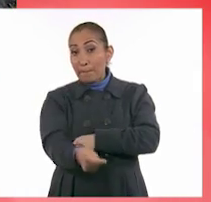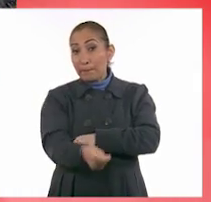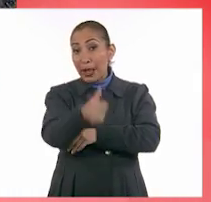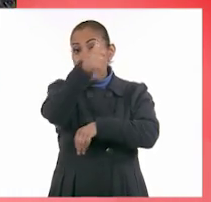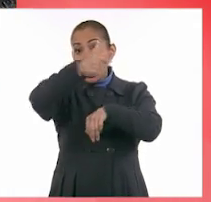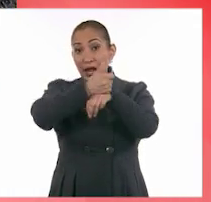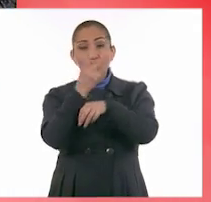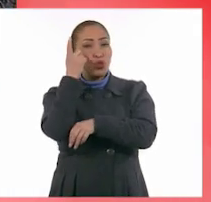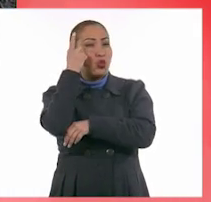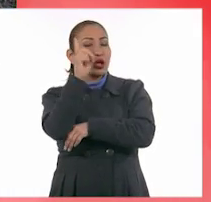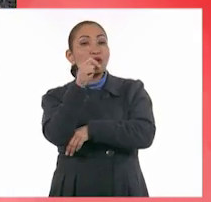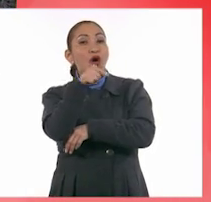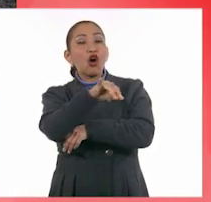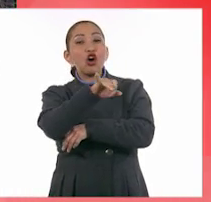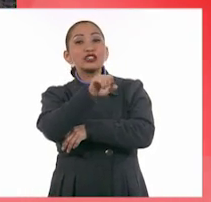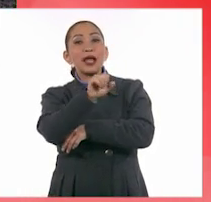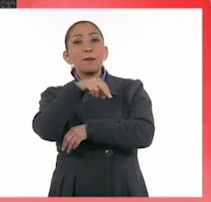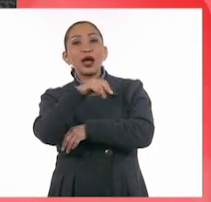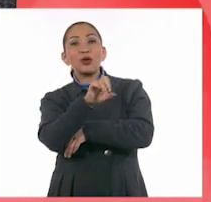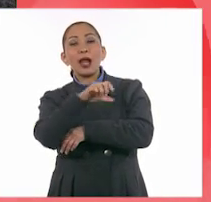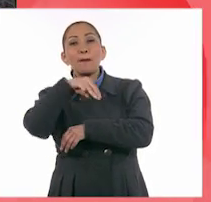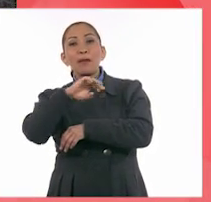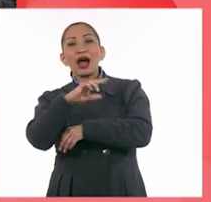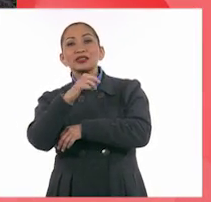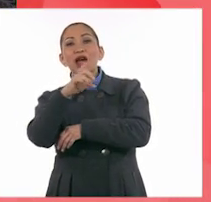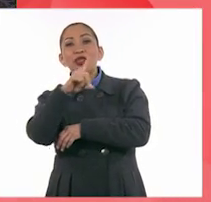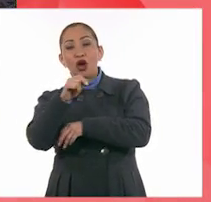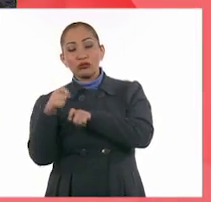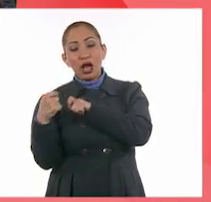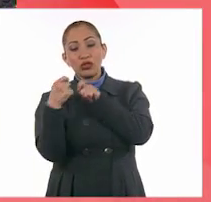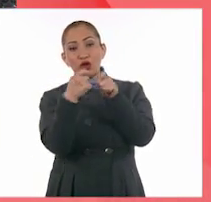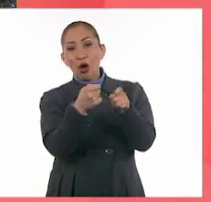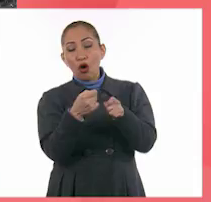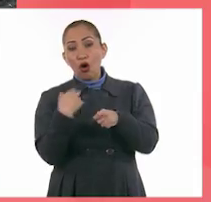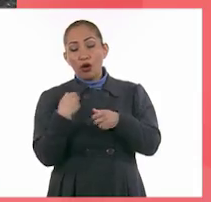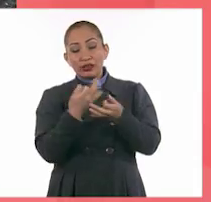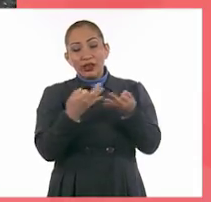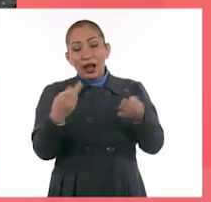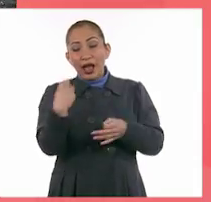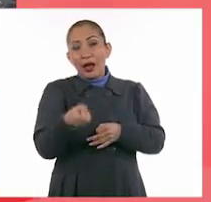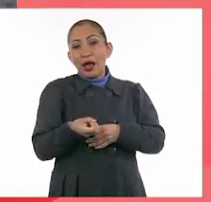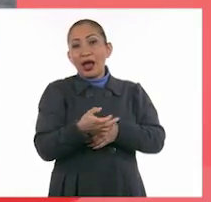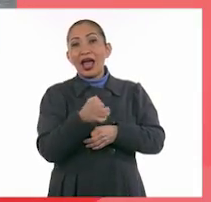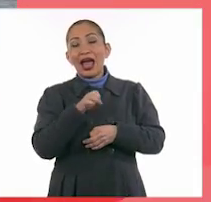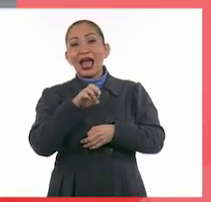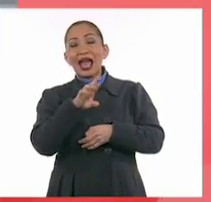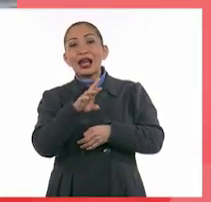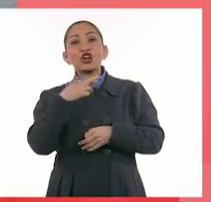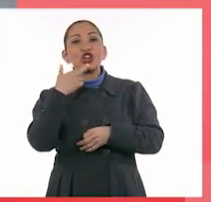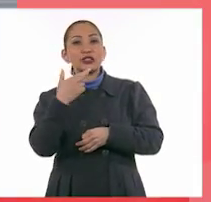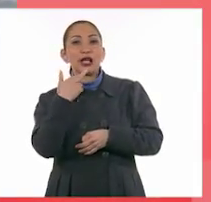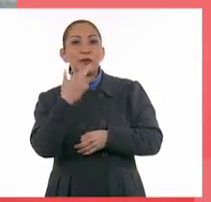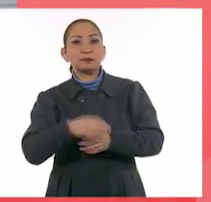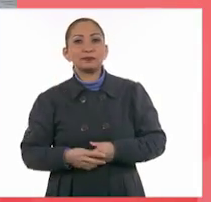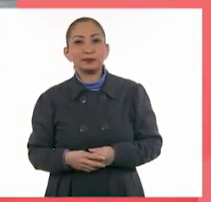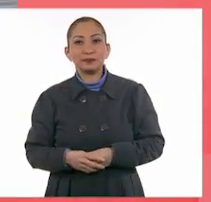primer propietario fue José Manuel Machado, que le conceden un predio llamado El Rosario.